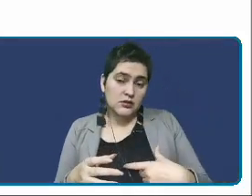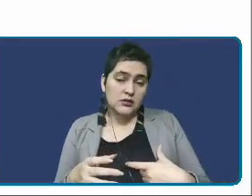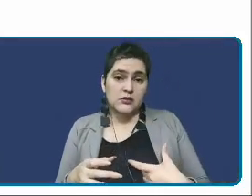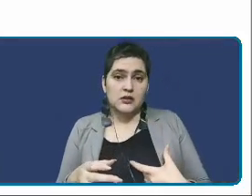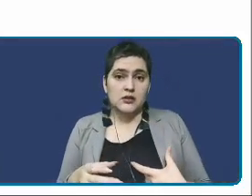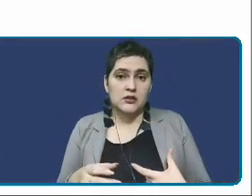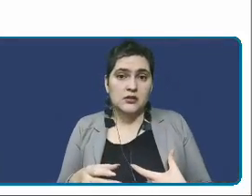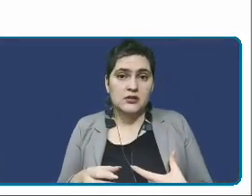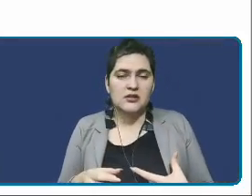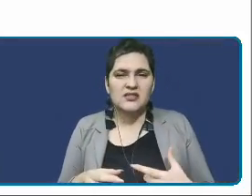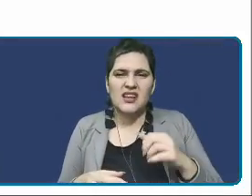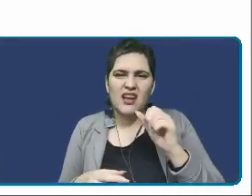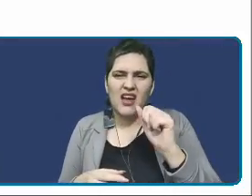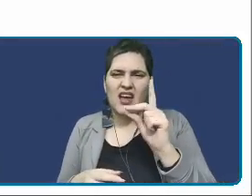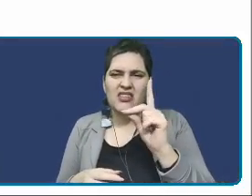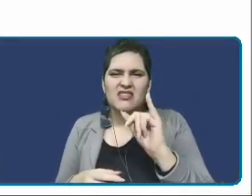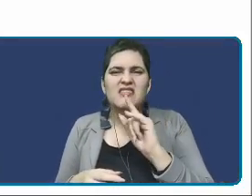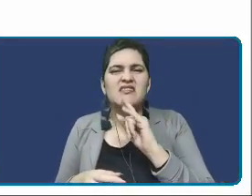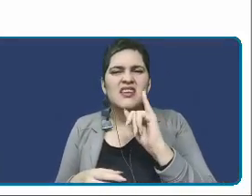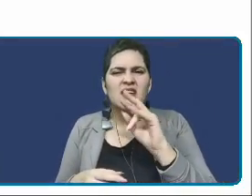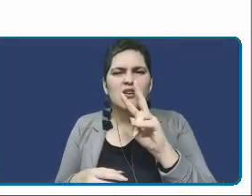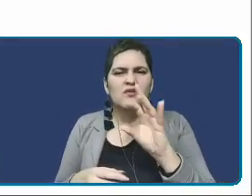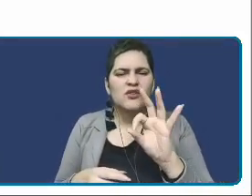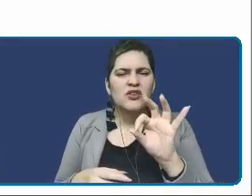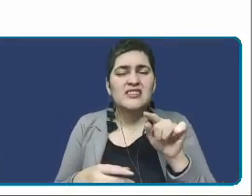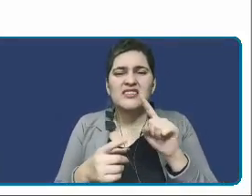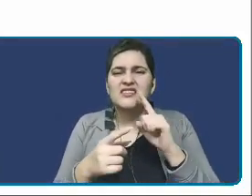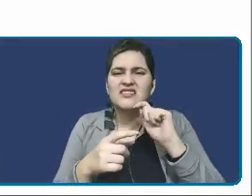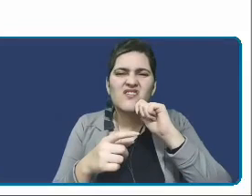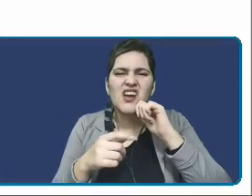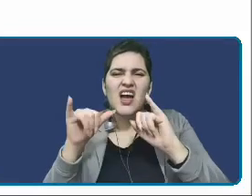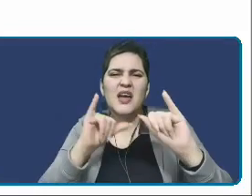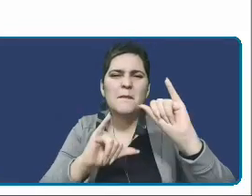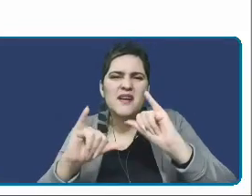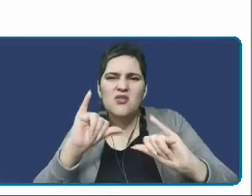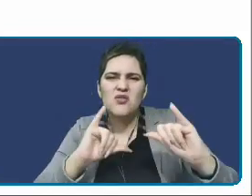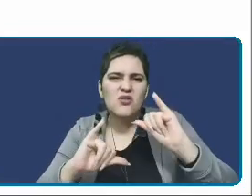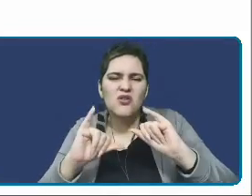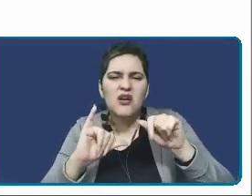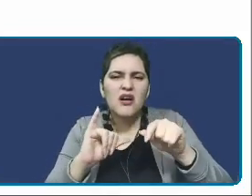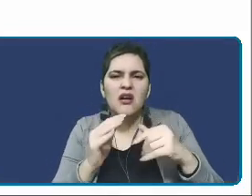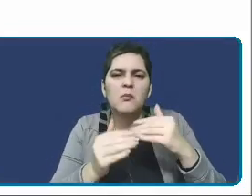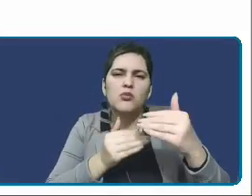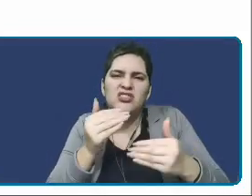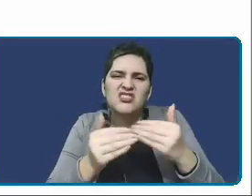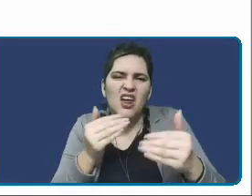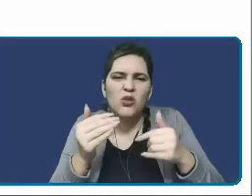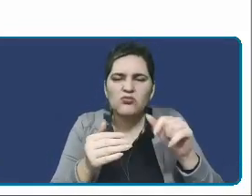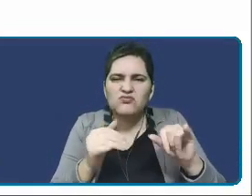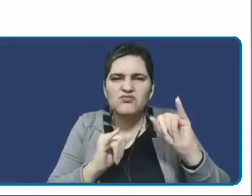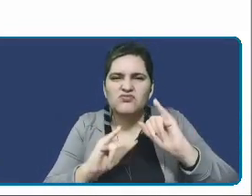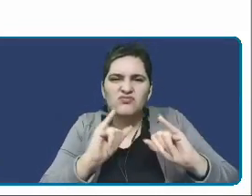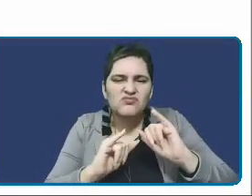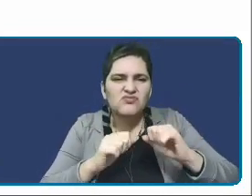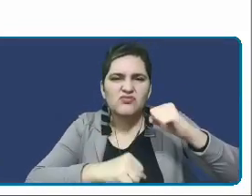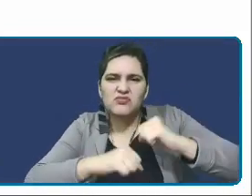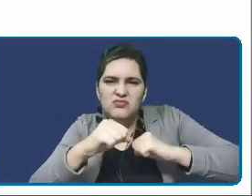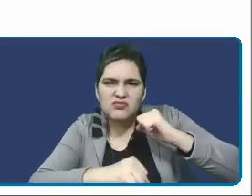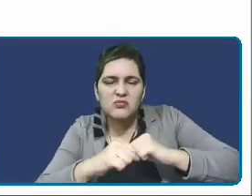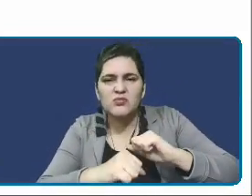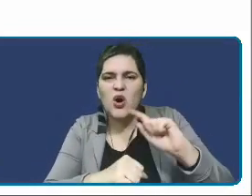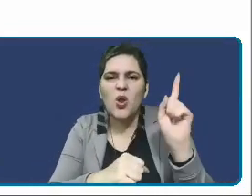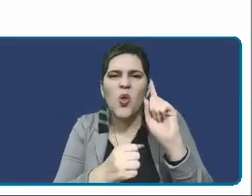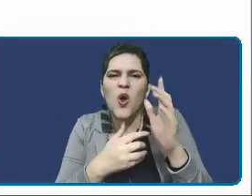aditivos, los preservantes, los colorantes son productos químicos, son productos procesados, son productos no naturales. Entonces, sí o